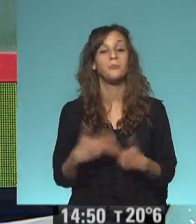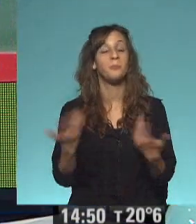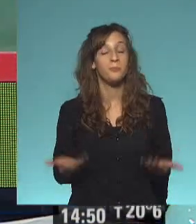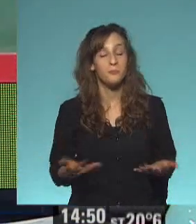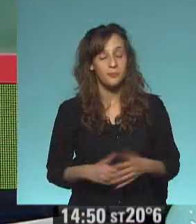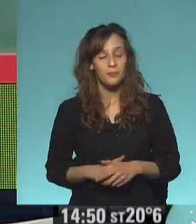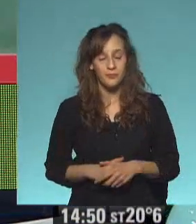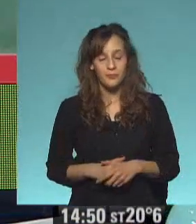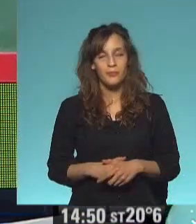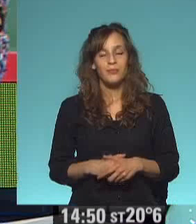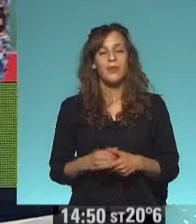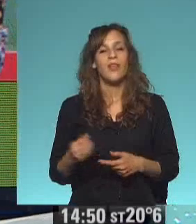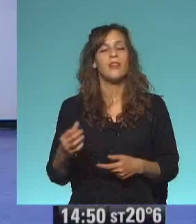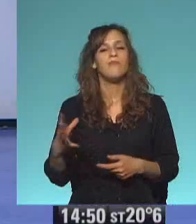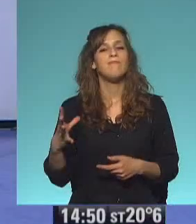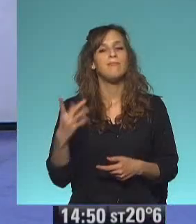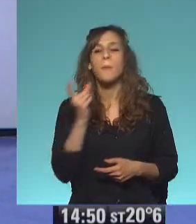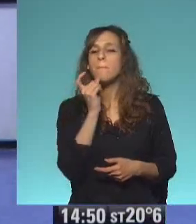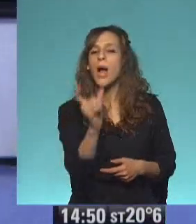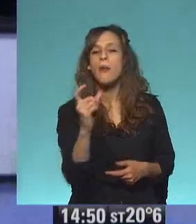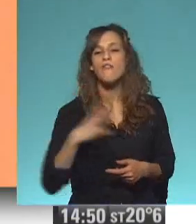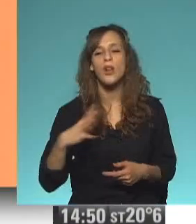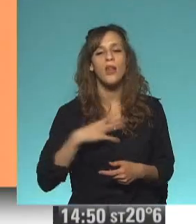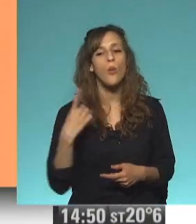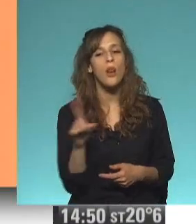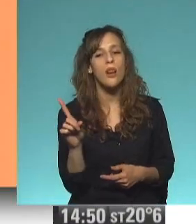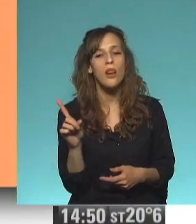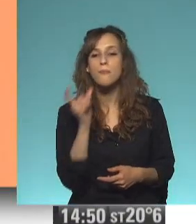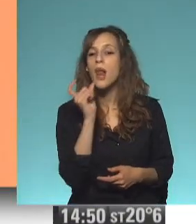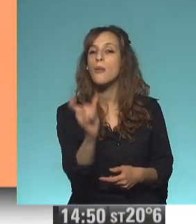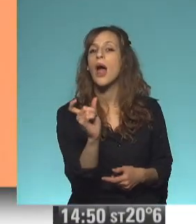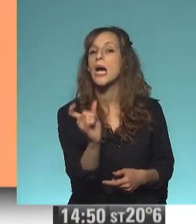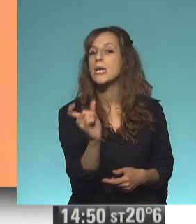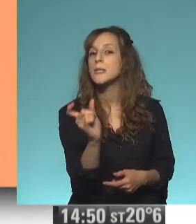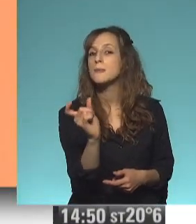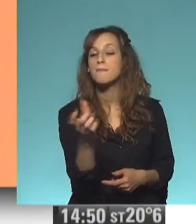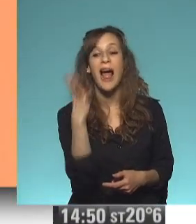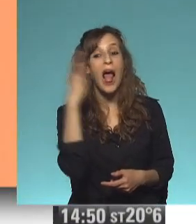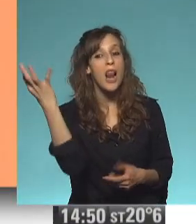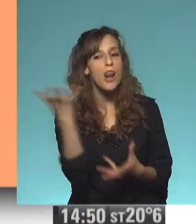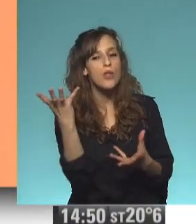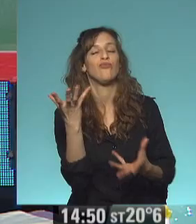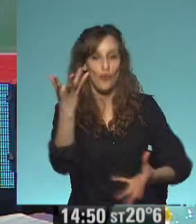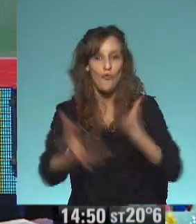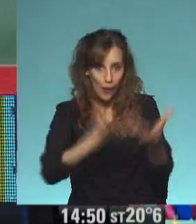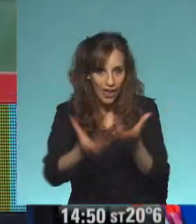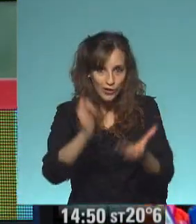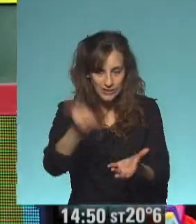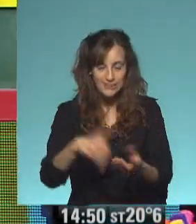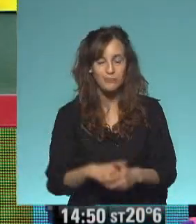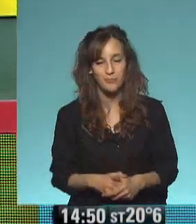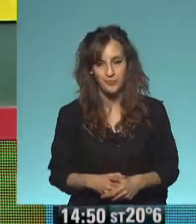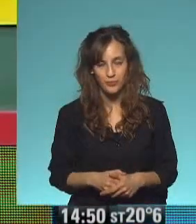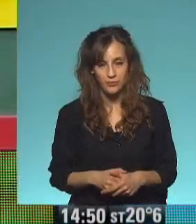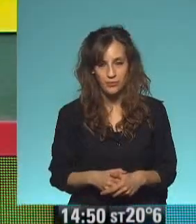¿A quién hay que llamar para que queme al palo? ¿A quién hay que llamar? Que quema. Es fácil, este el fuego. Bien, al fuego. Y